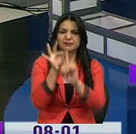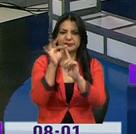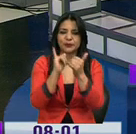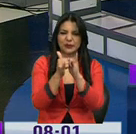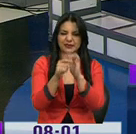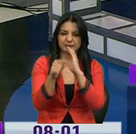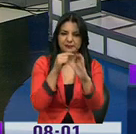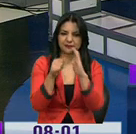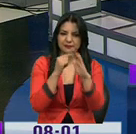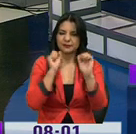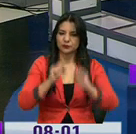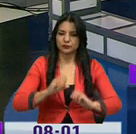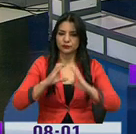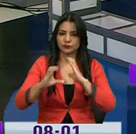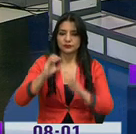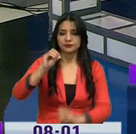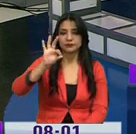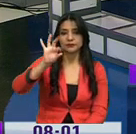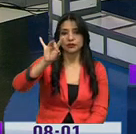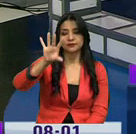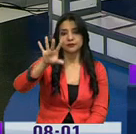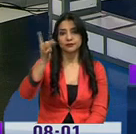el WhatsApp. Es el